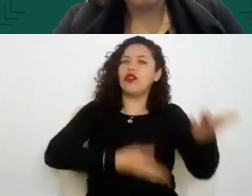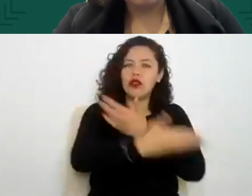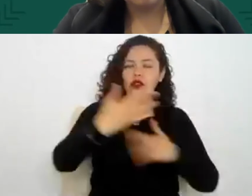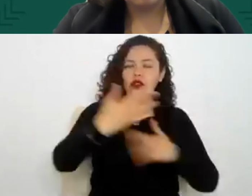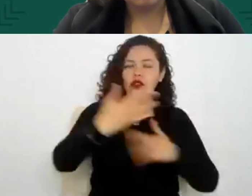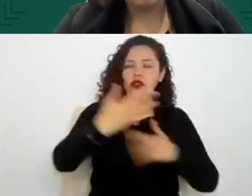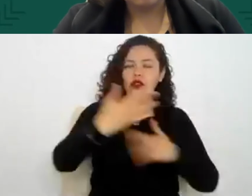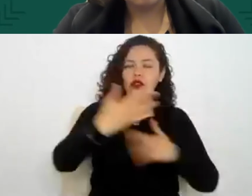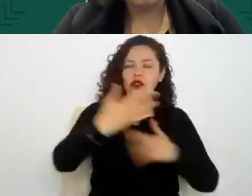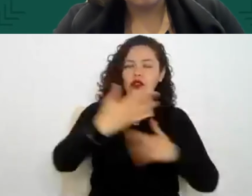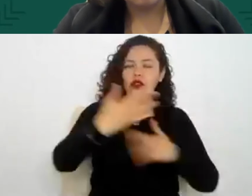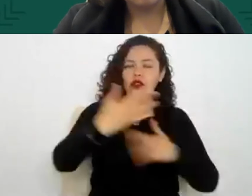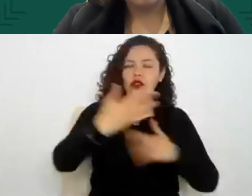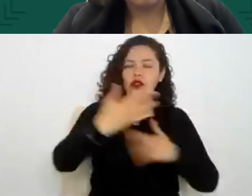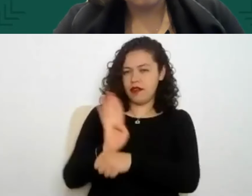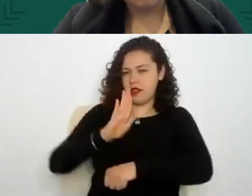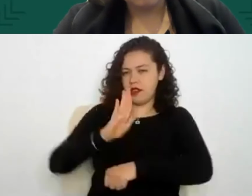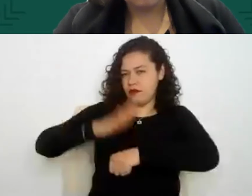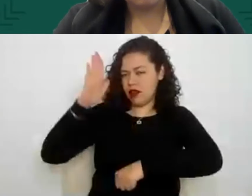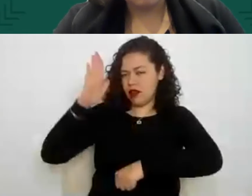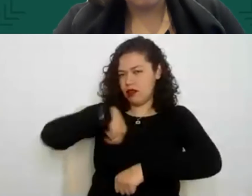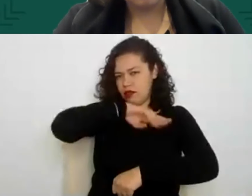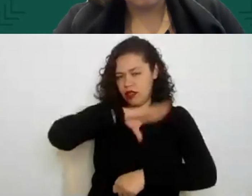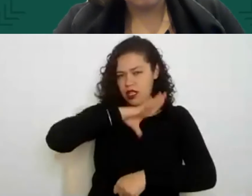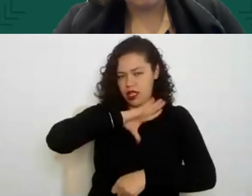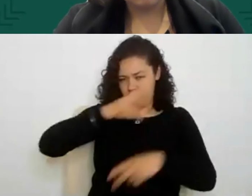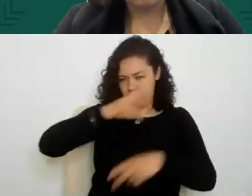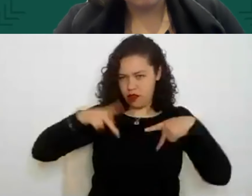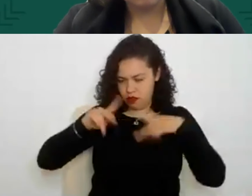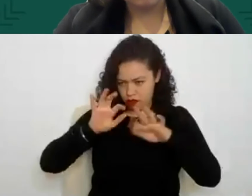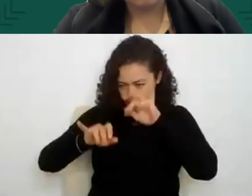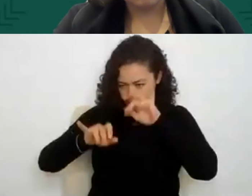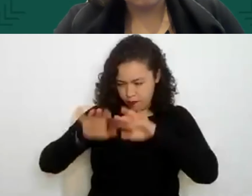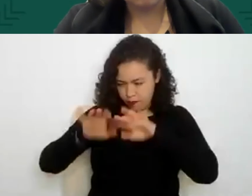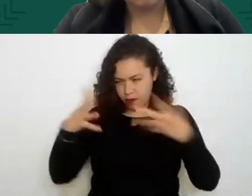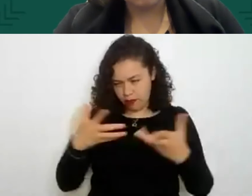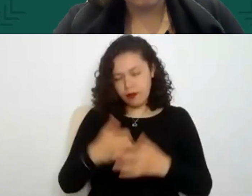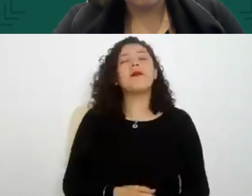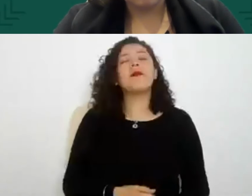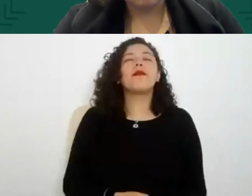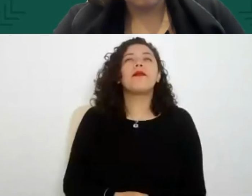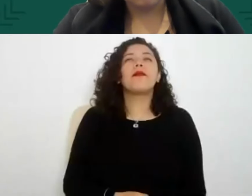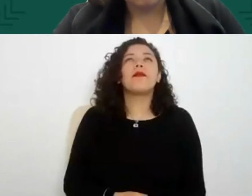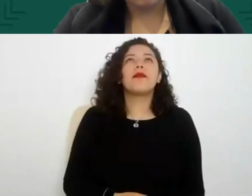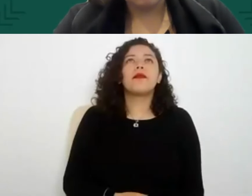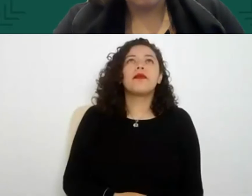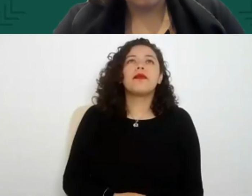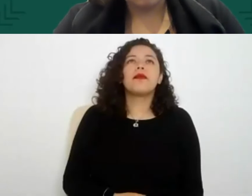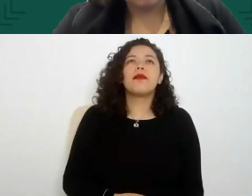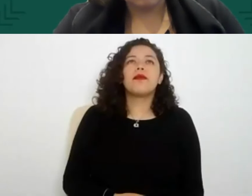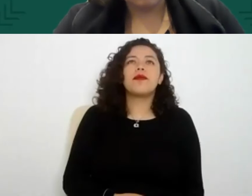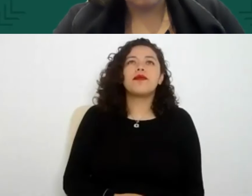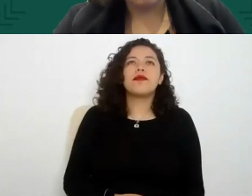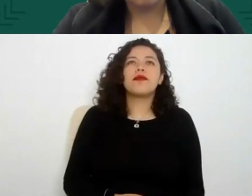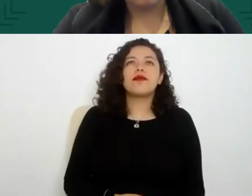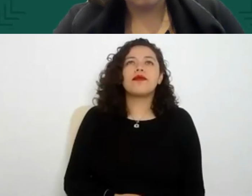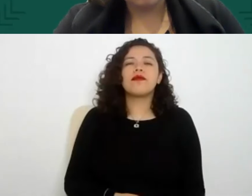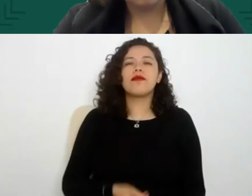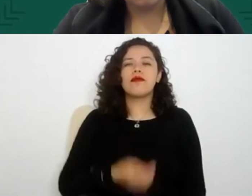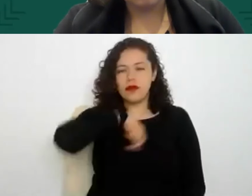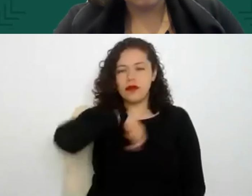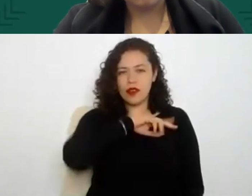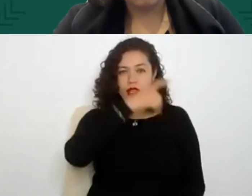adicional, porque pues, tenemos ahí a la gente, pues no nos corresponde a nosotros bajar ese recurso. ¿Me explico? O sea, nosotros somos